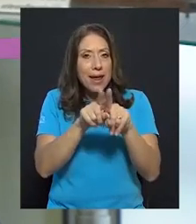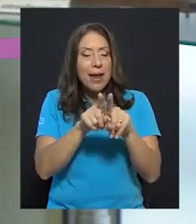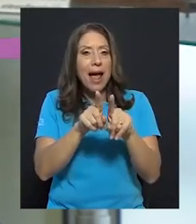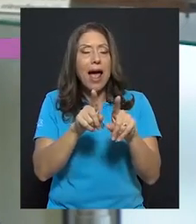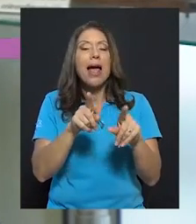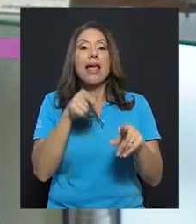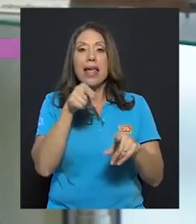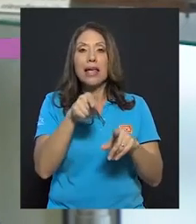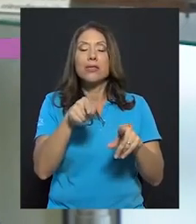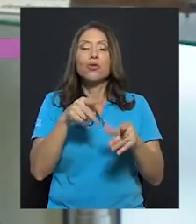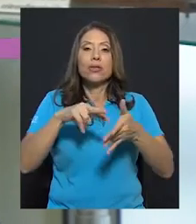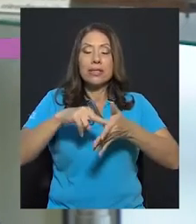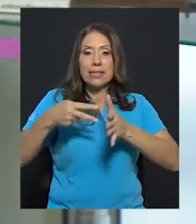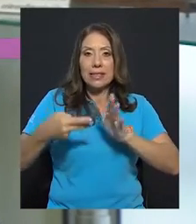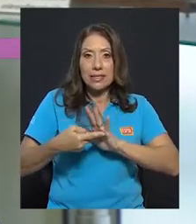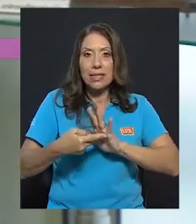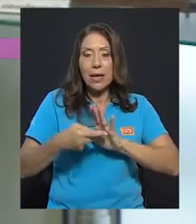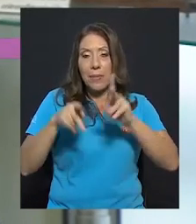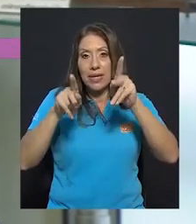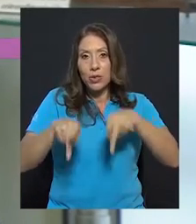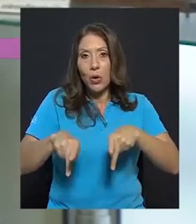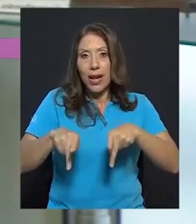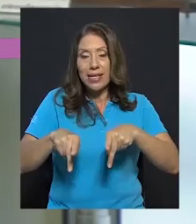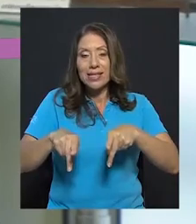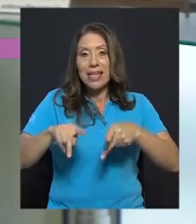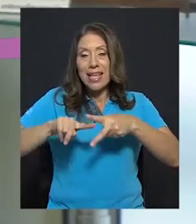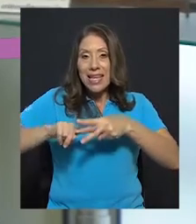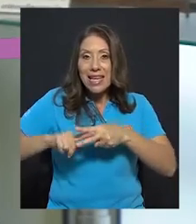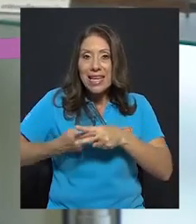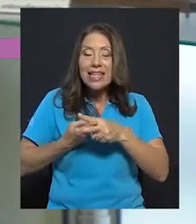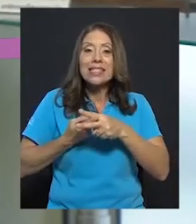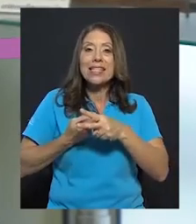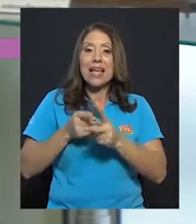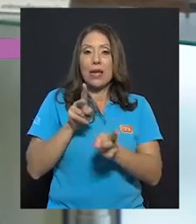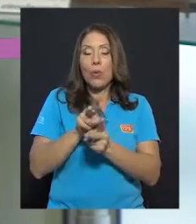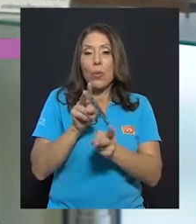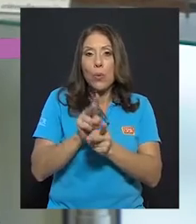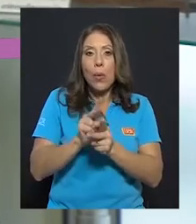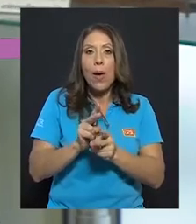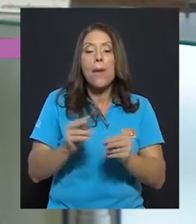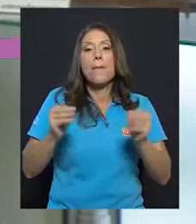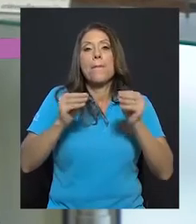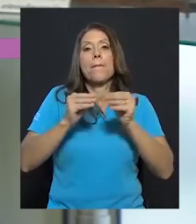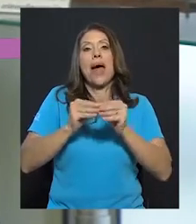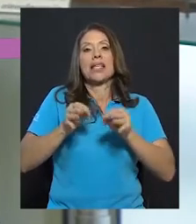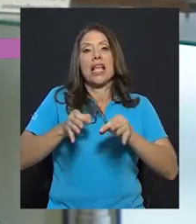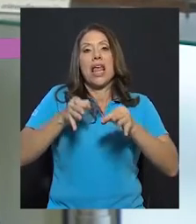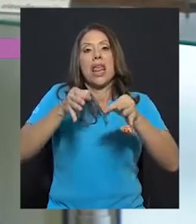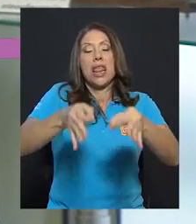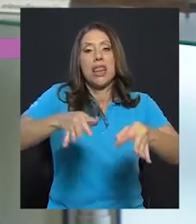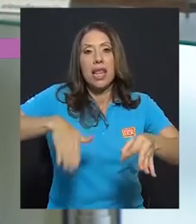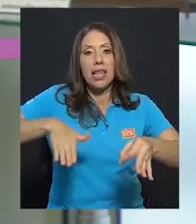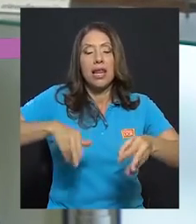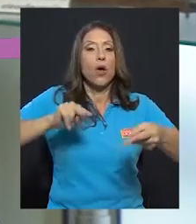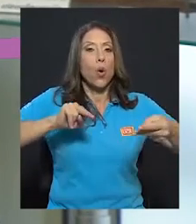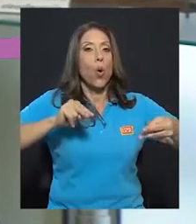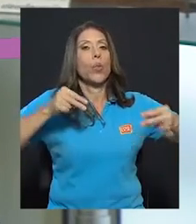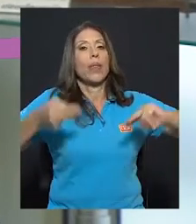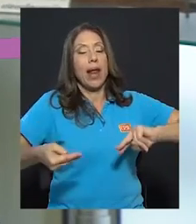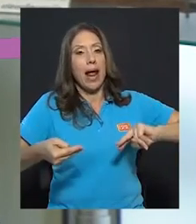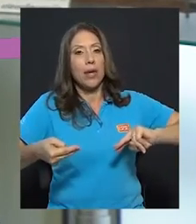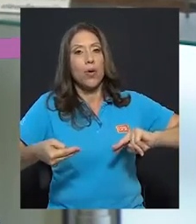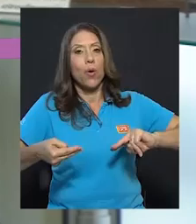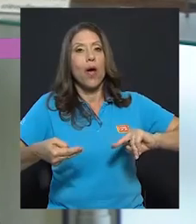puede incluso implicar que las personas inicien su actividad sexual de manera más tardía, contrario a lo que ha tratado de